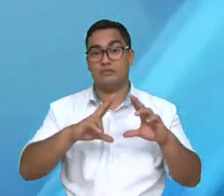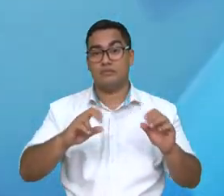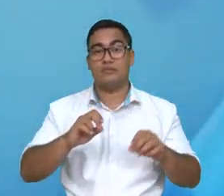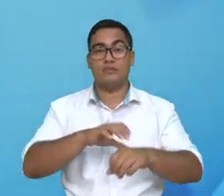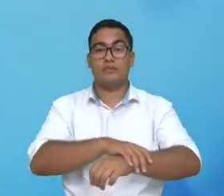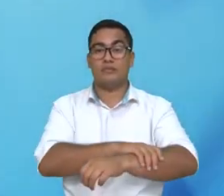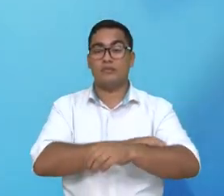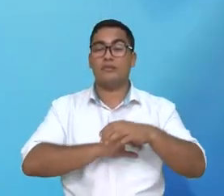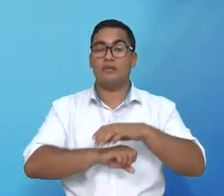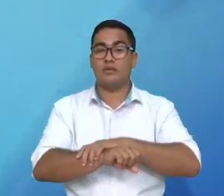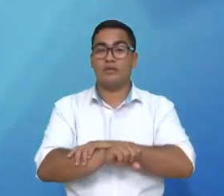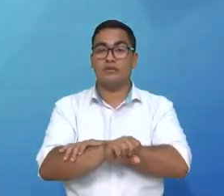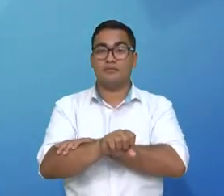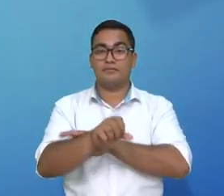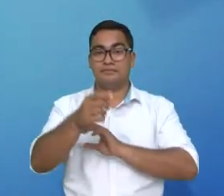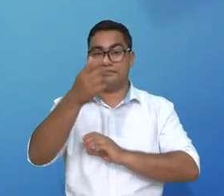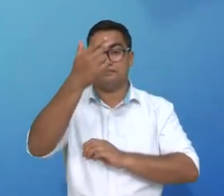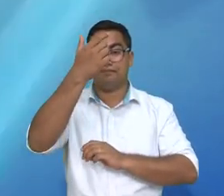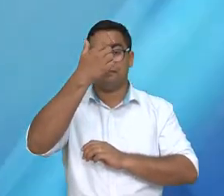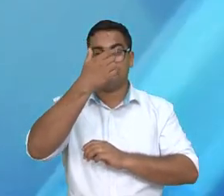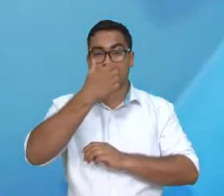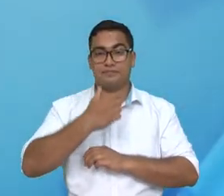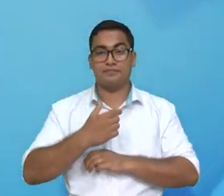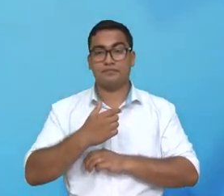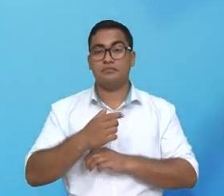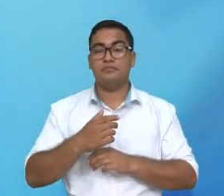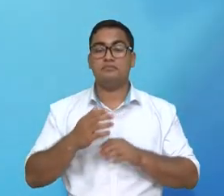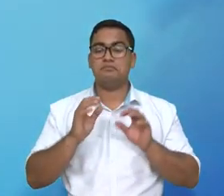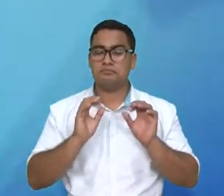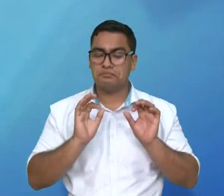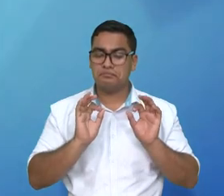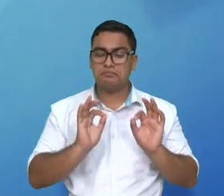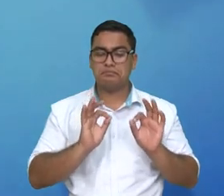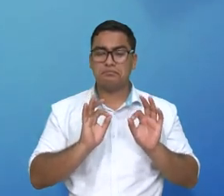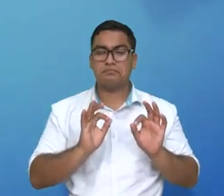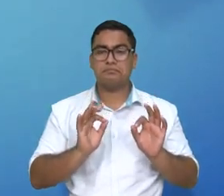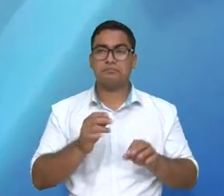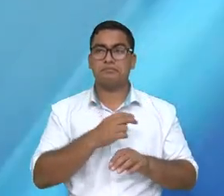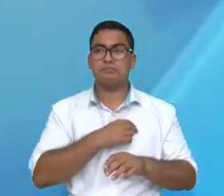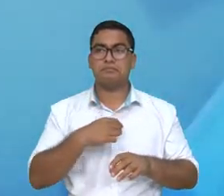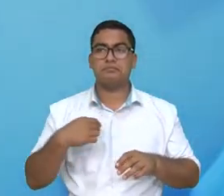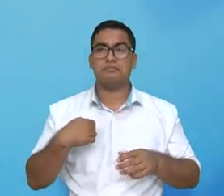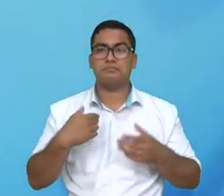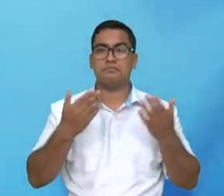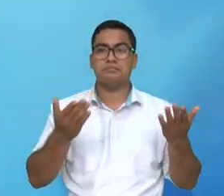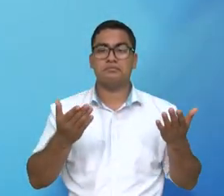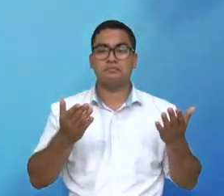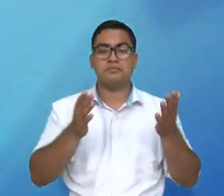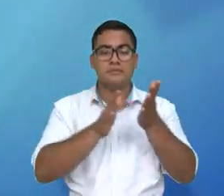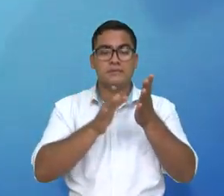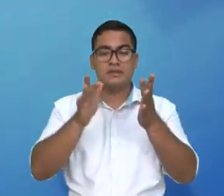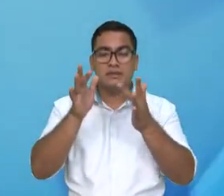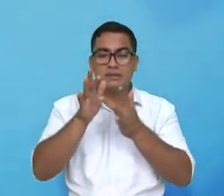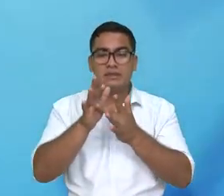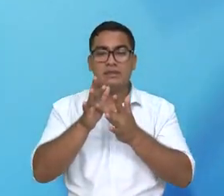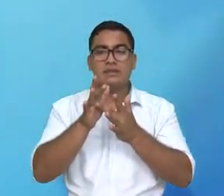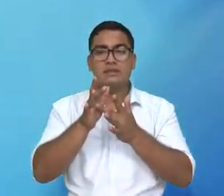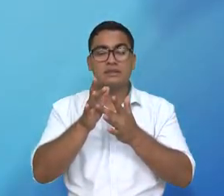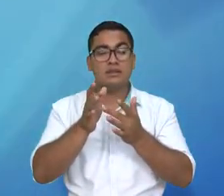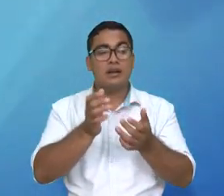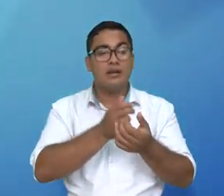valiente seriedad, estamos adelante cumpliendo siempre el mandato cristiano de amor al